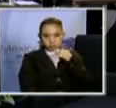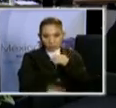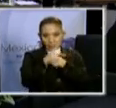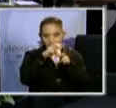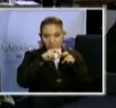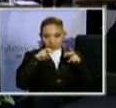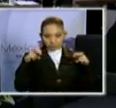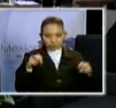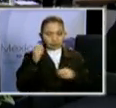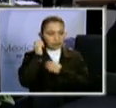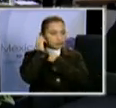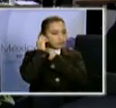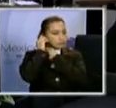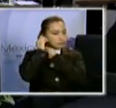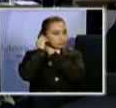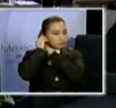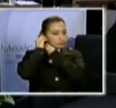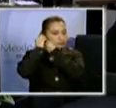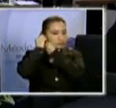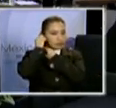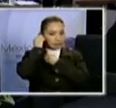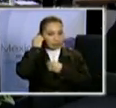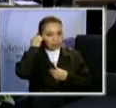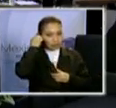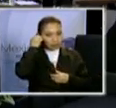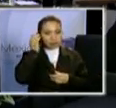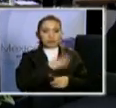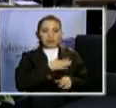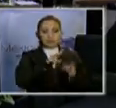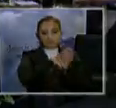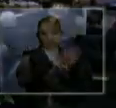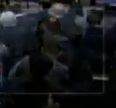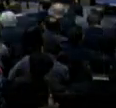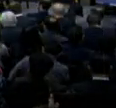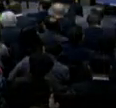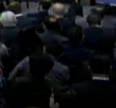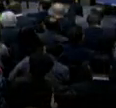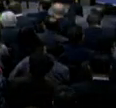del panel. Entonces, bueno, vamos adelante con el video.